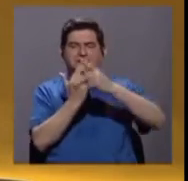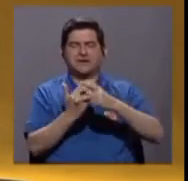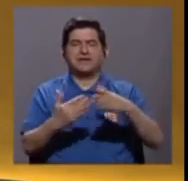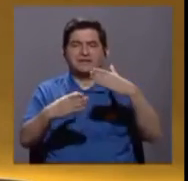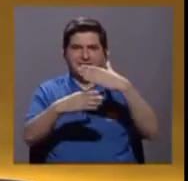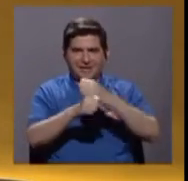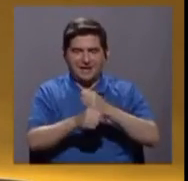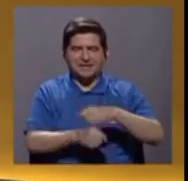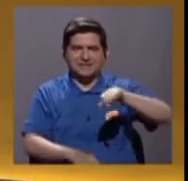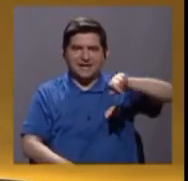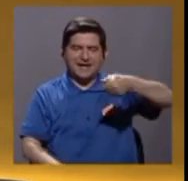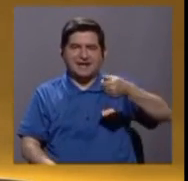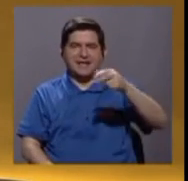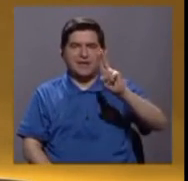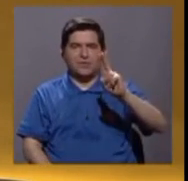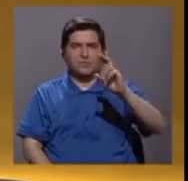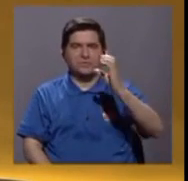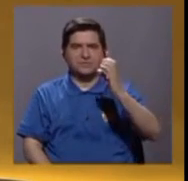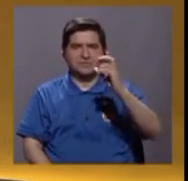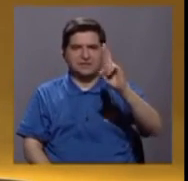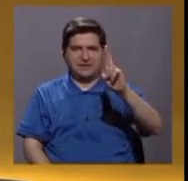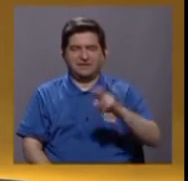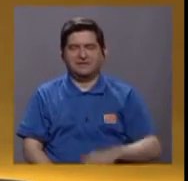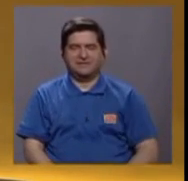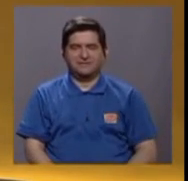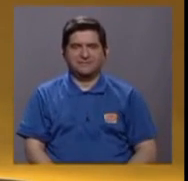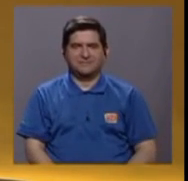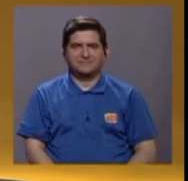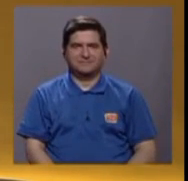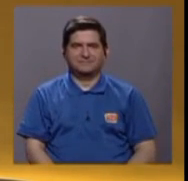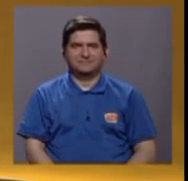hace Canal UCR y